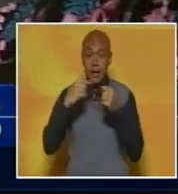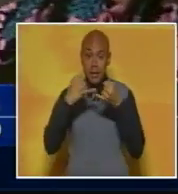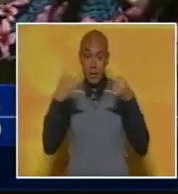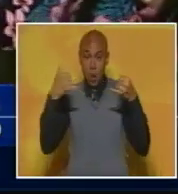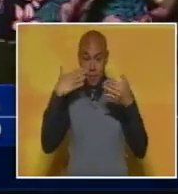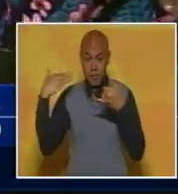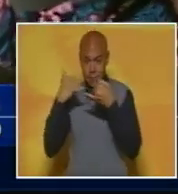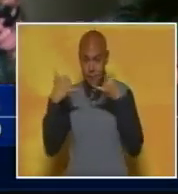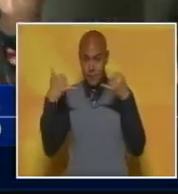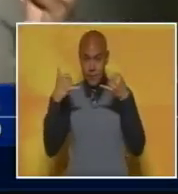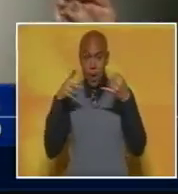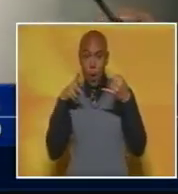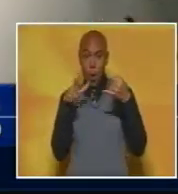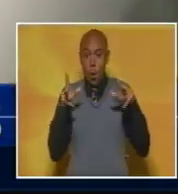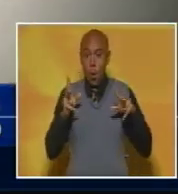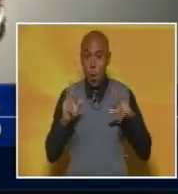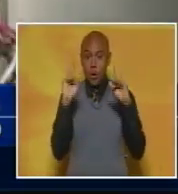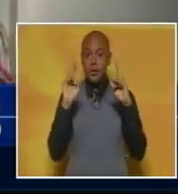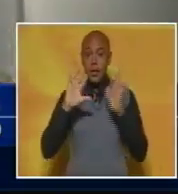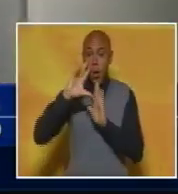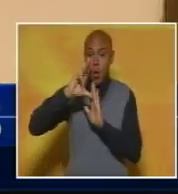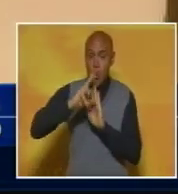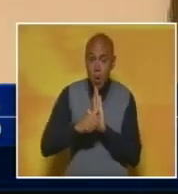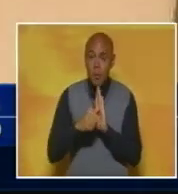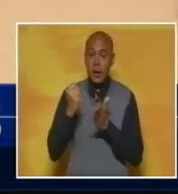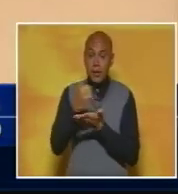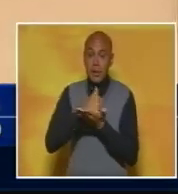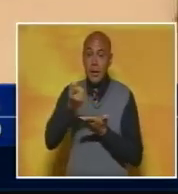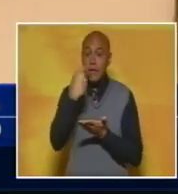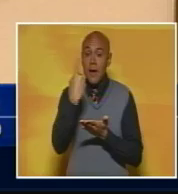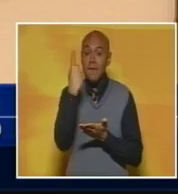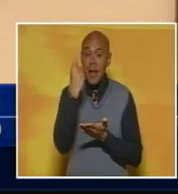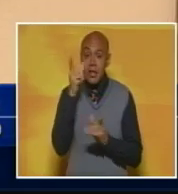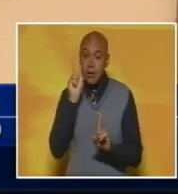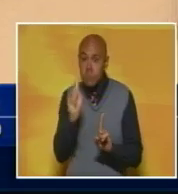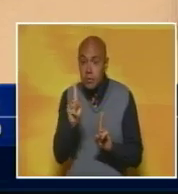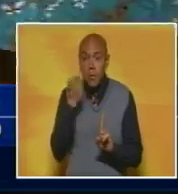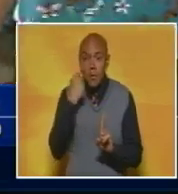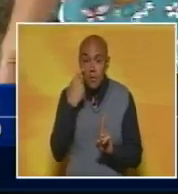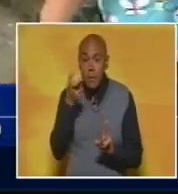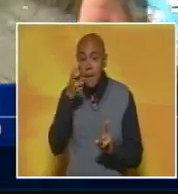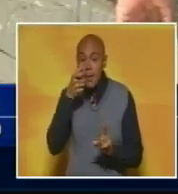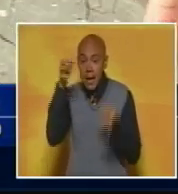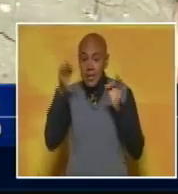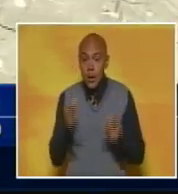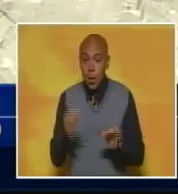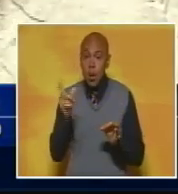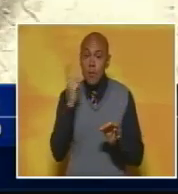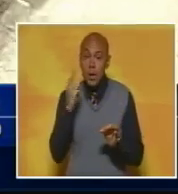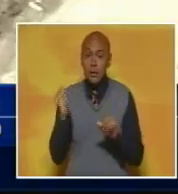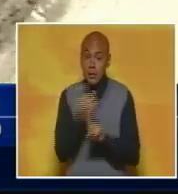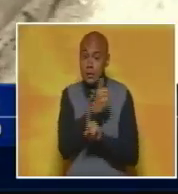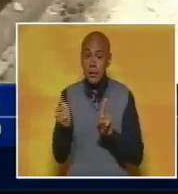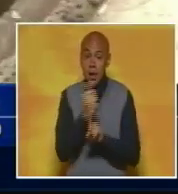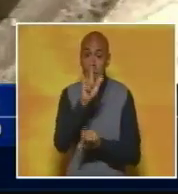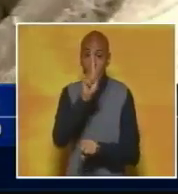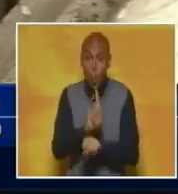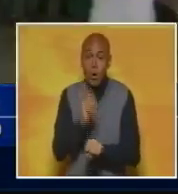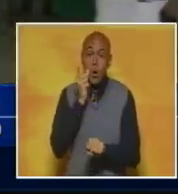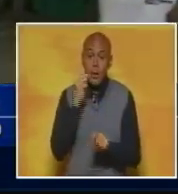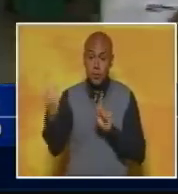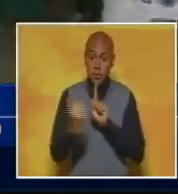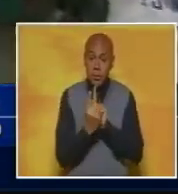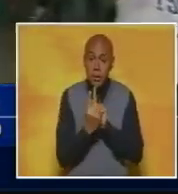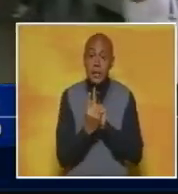fue robado, afectando mayormente el área de farmacia. Carecen de vigilancia y servicios básicos, lo que afecta no solo a pacientes del sector La